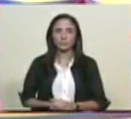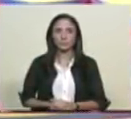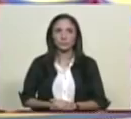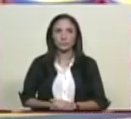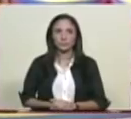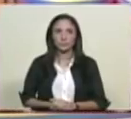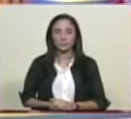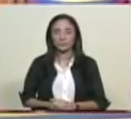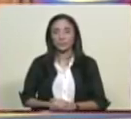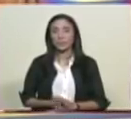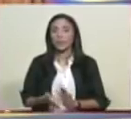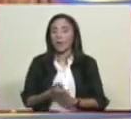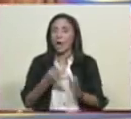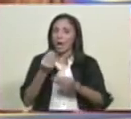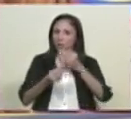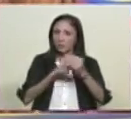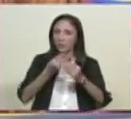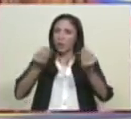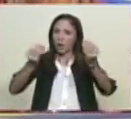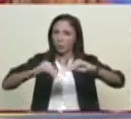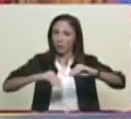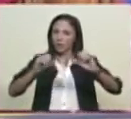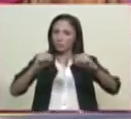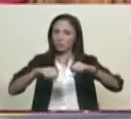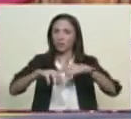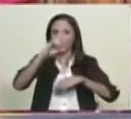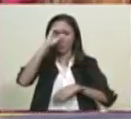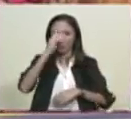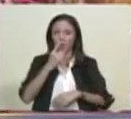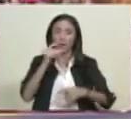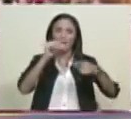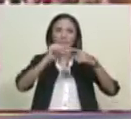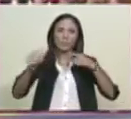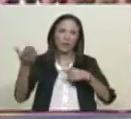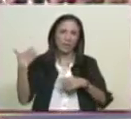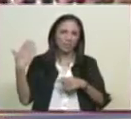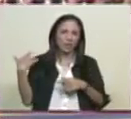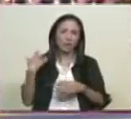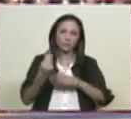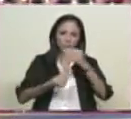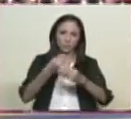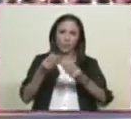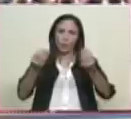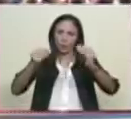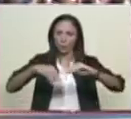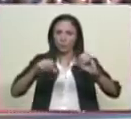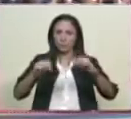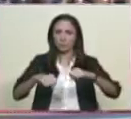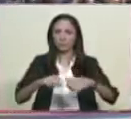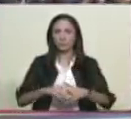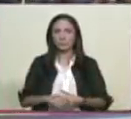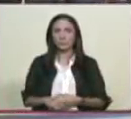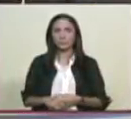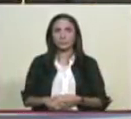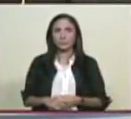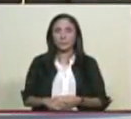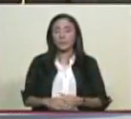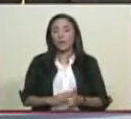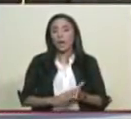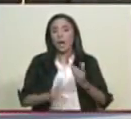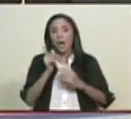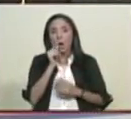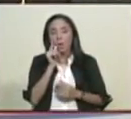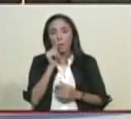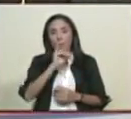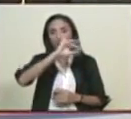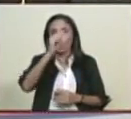Hubo un acuerdo en República Dominicana hace una semana. Al final, el señor Julio Borges,